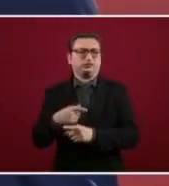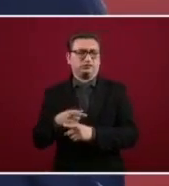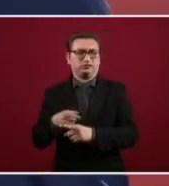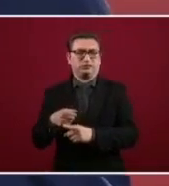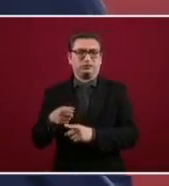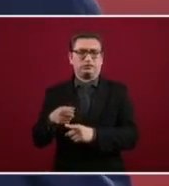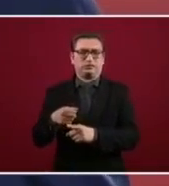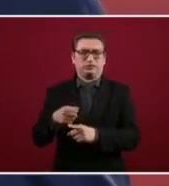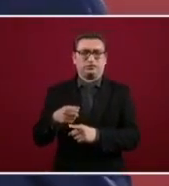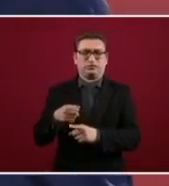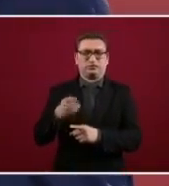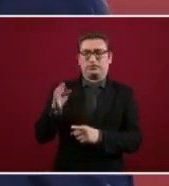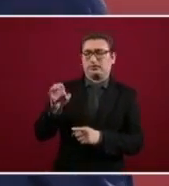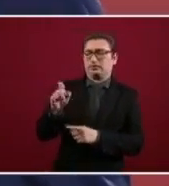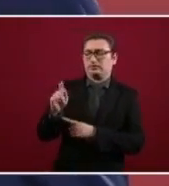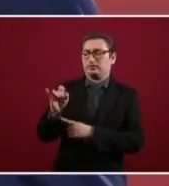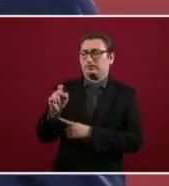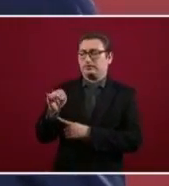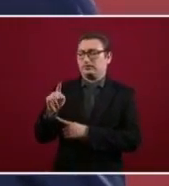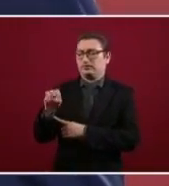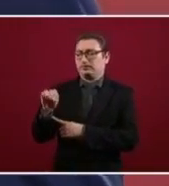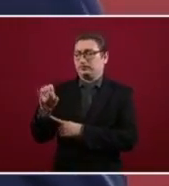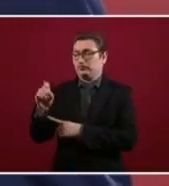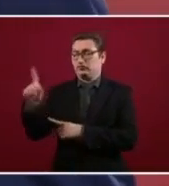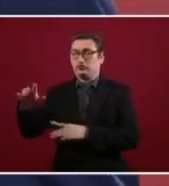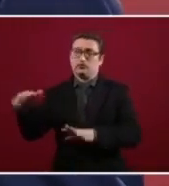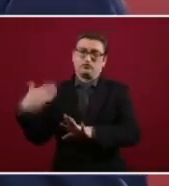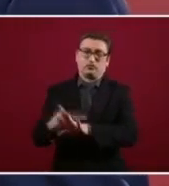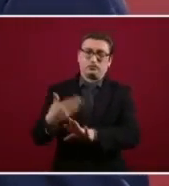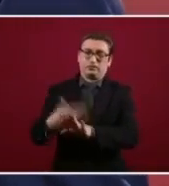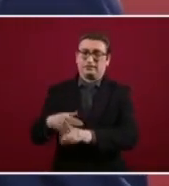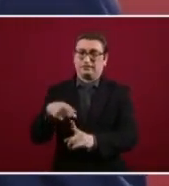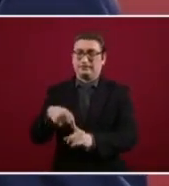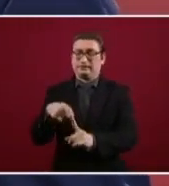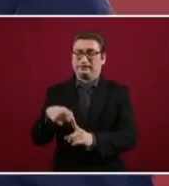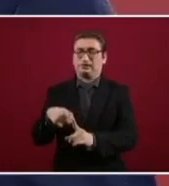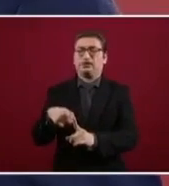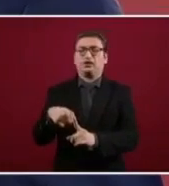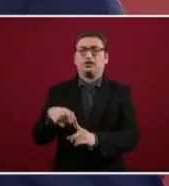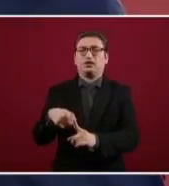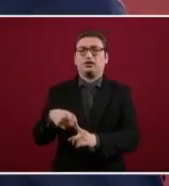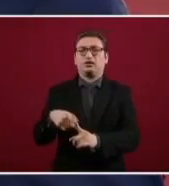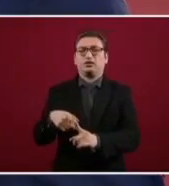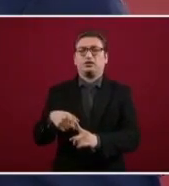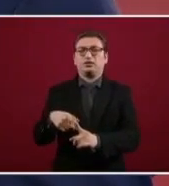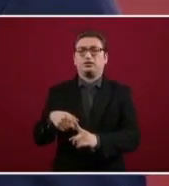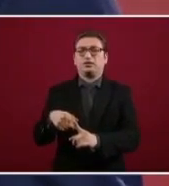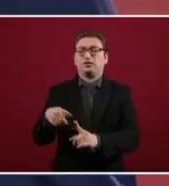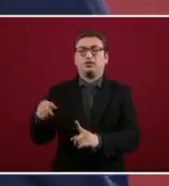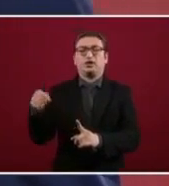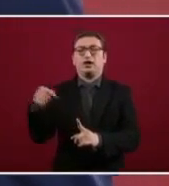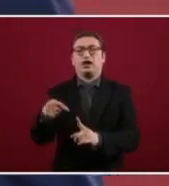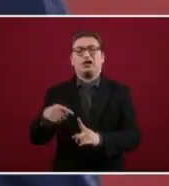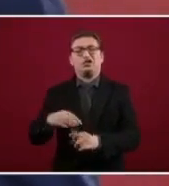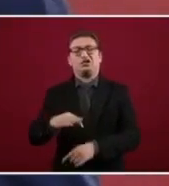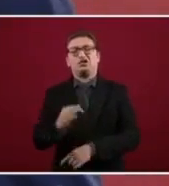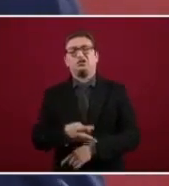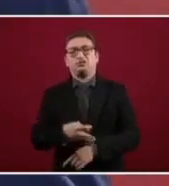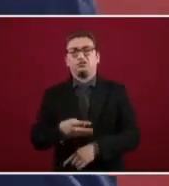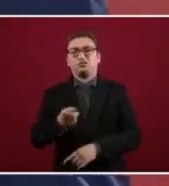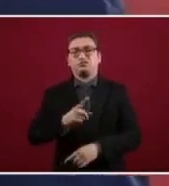del estalinismo que no lo aceptaban